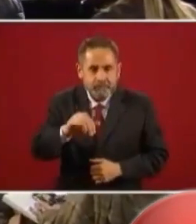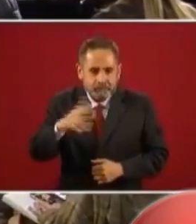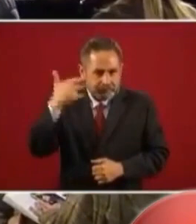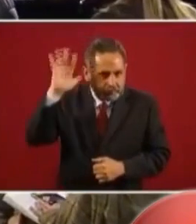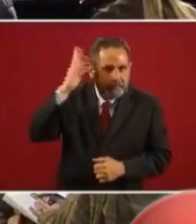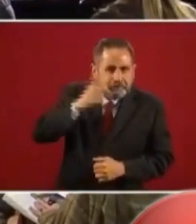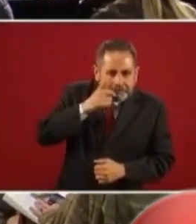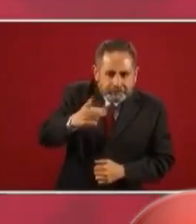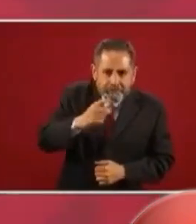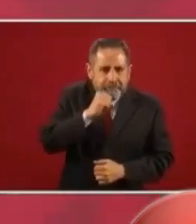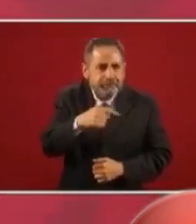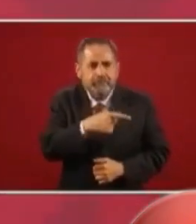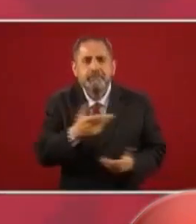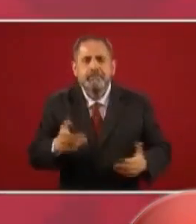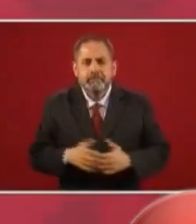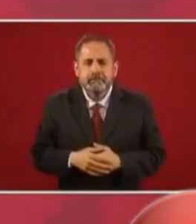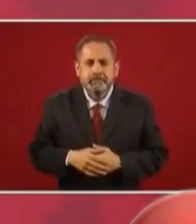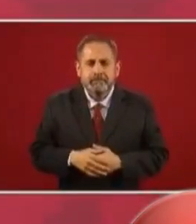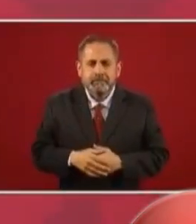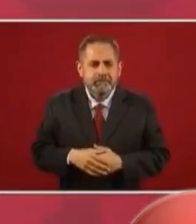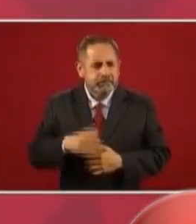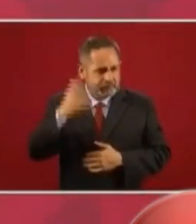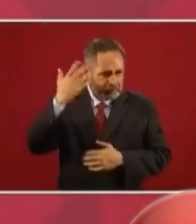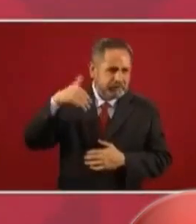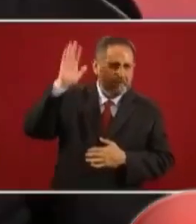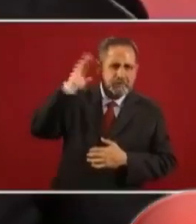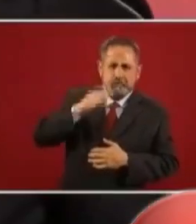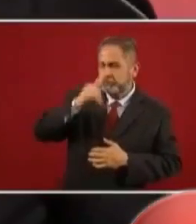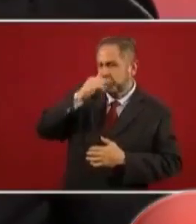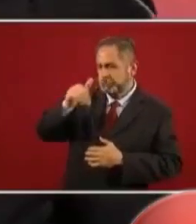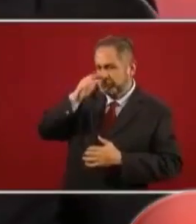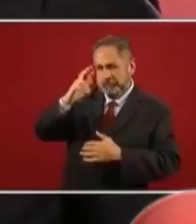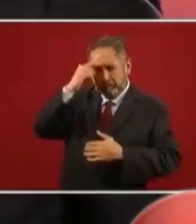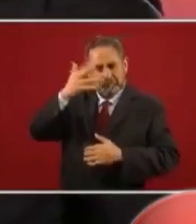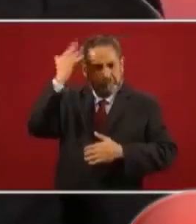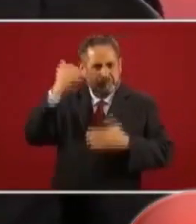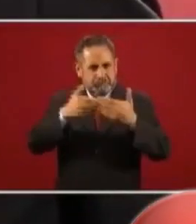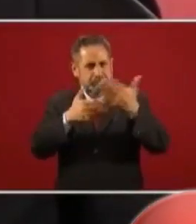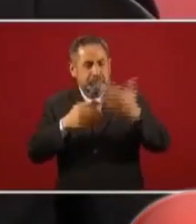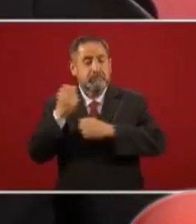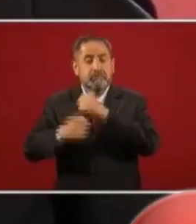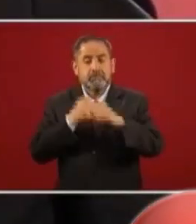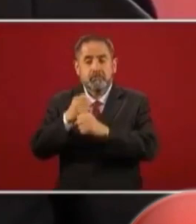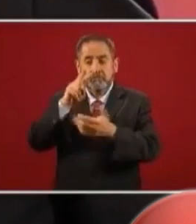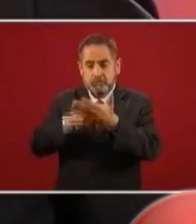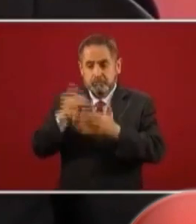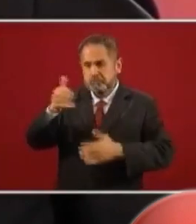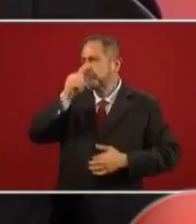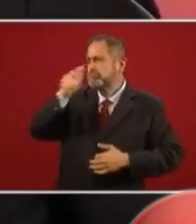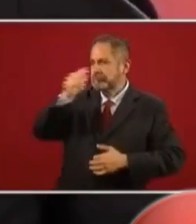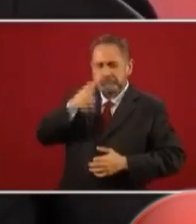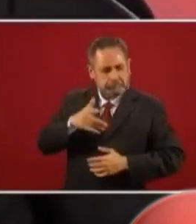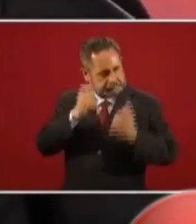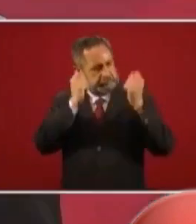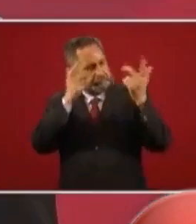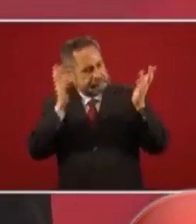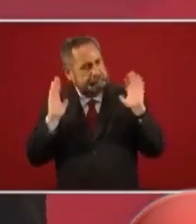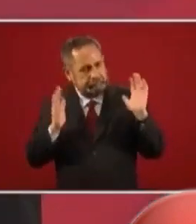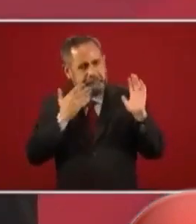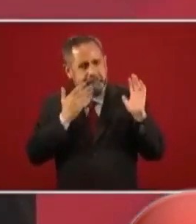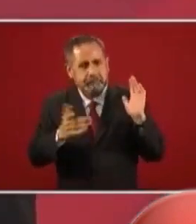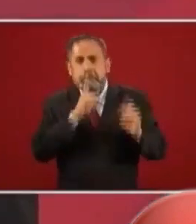momento y hubiese protestado, así como sacó el manifiesto ese en el 2006, hubiese sacado un